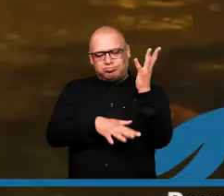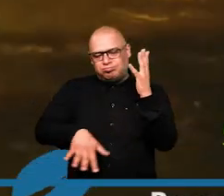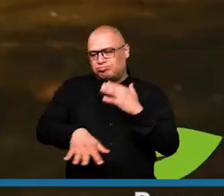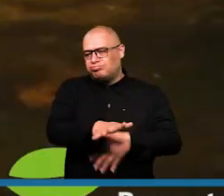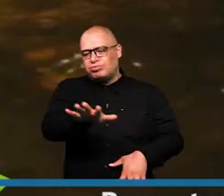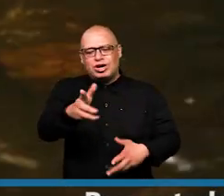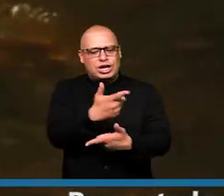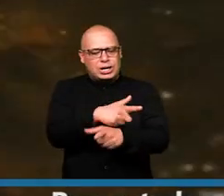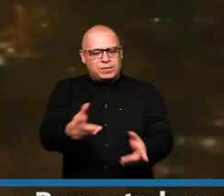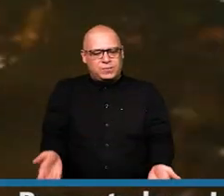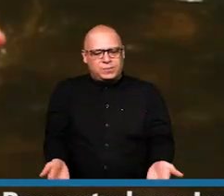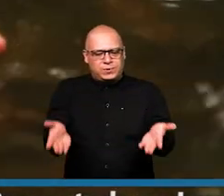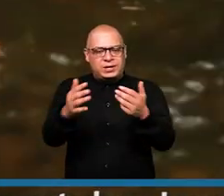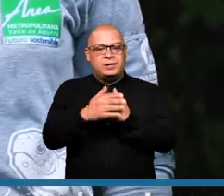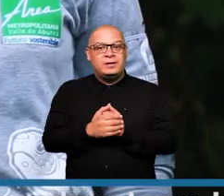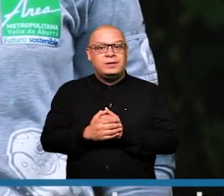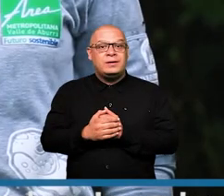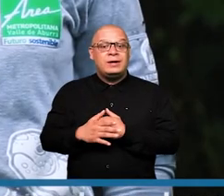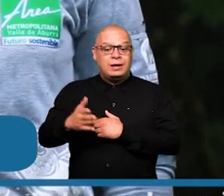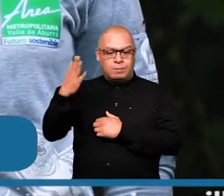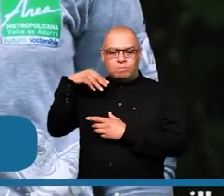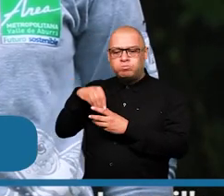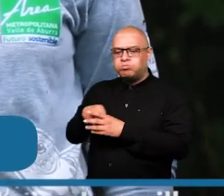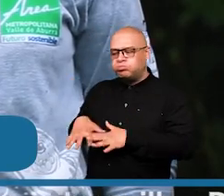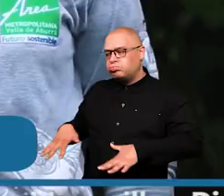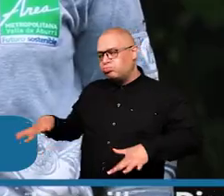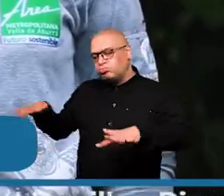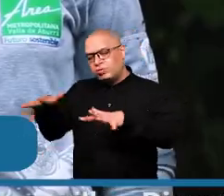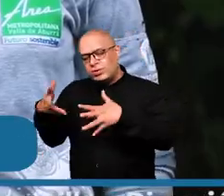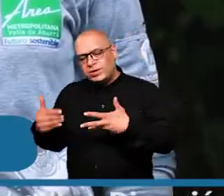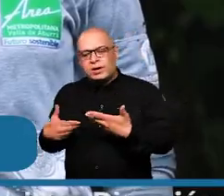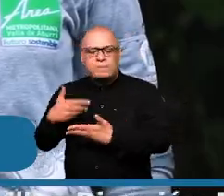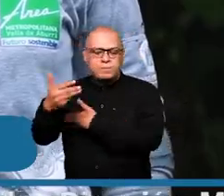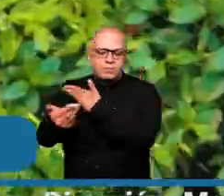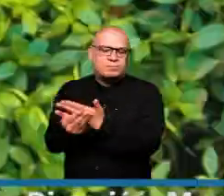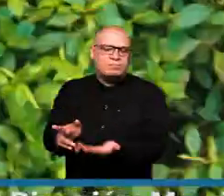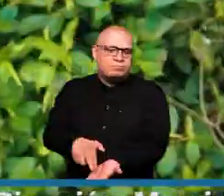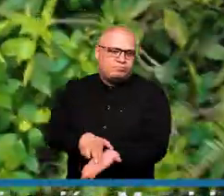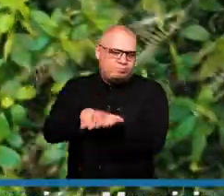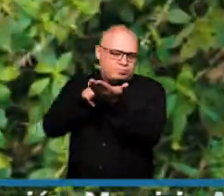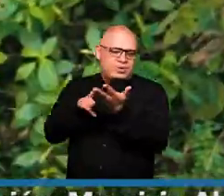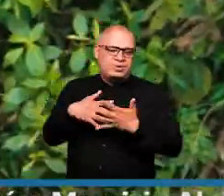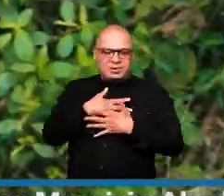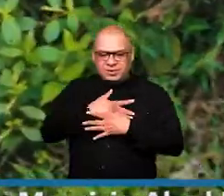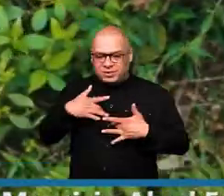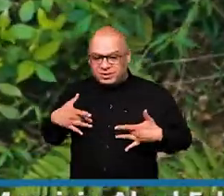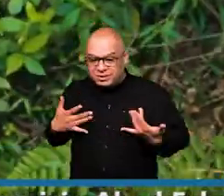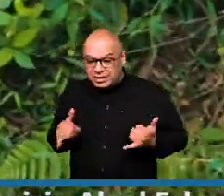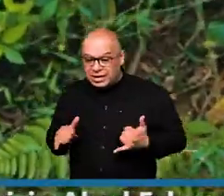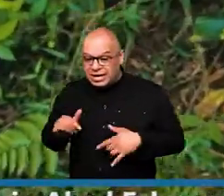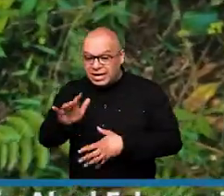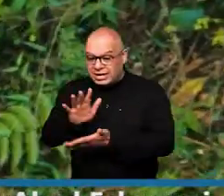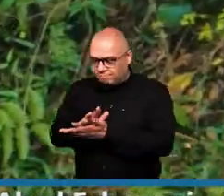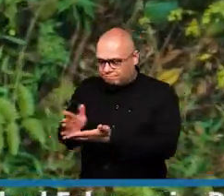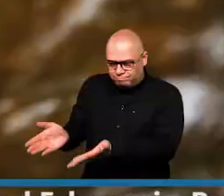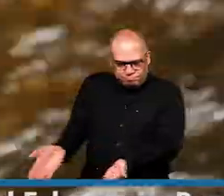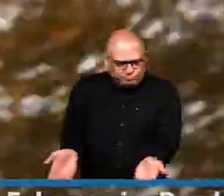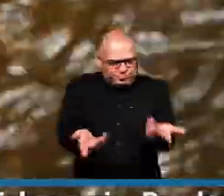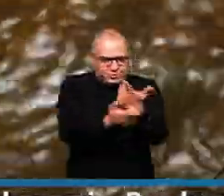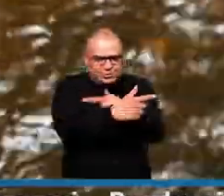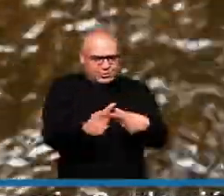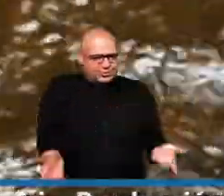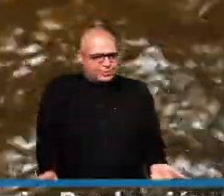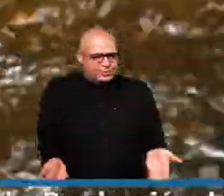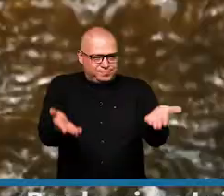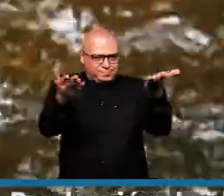para un proceso de recuperación, rehabilitación, que los hace aptos pues para regresar a la vida silvestre. El día de hoy liberamos especies